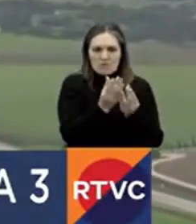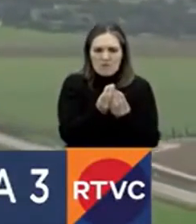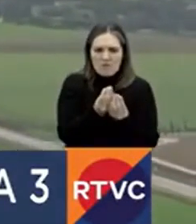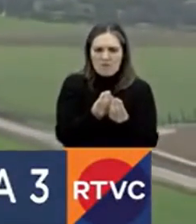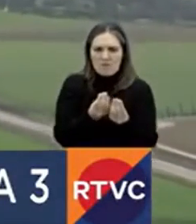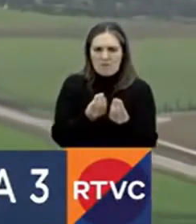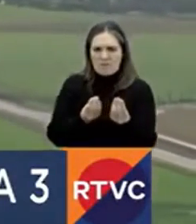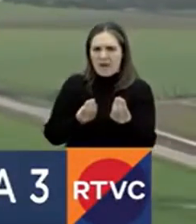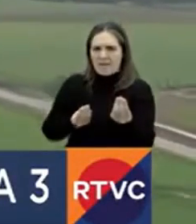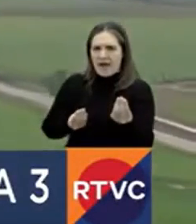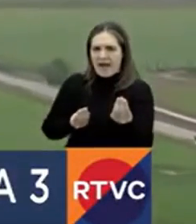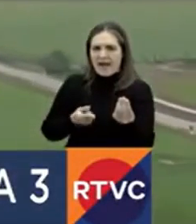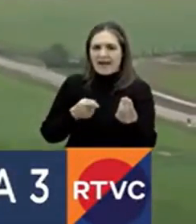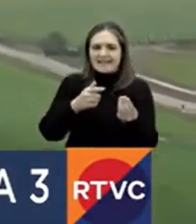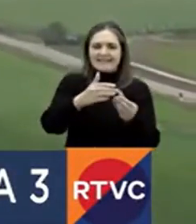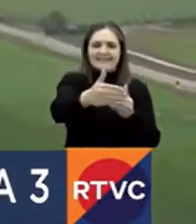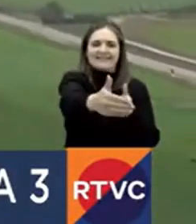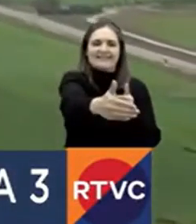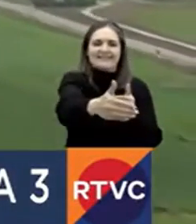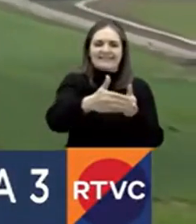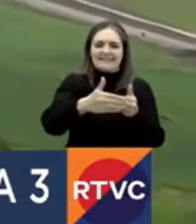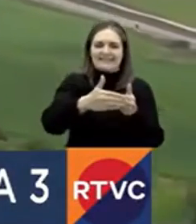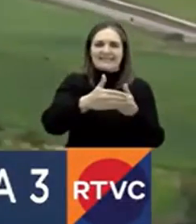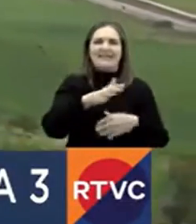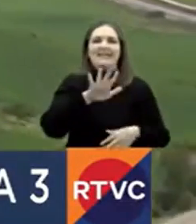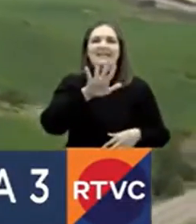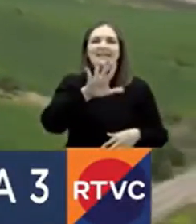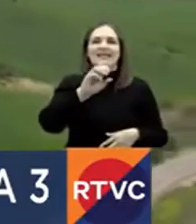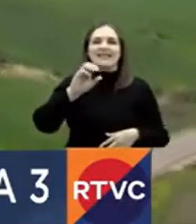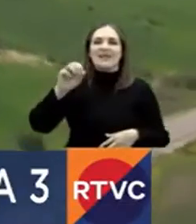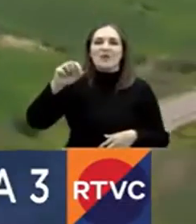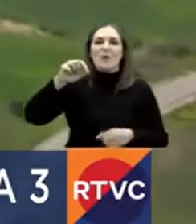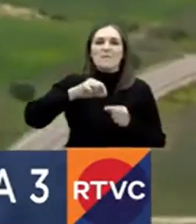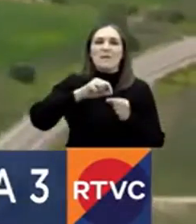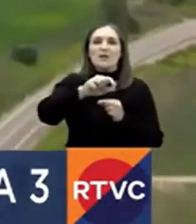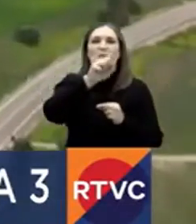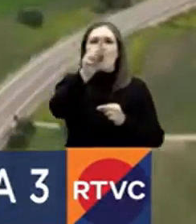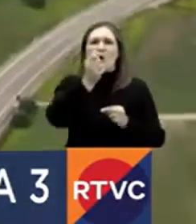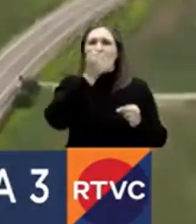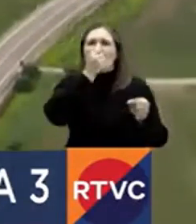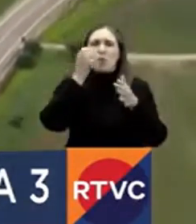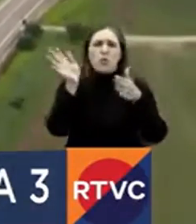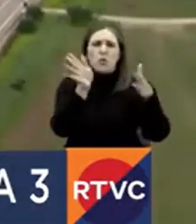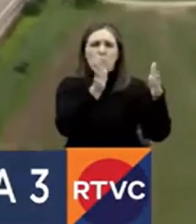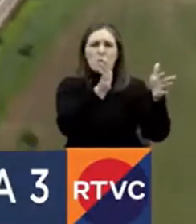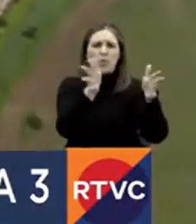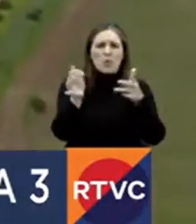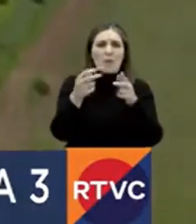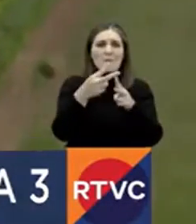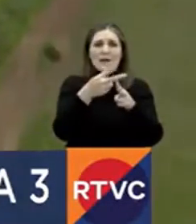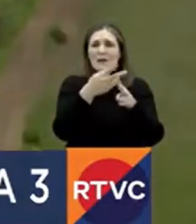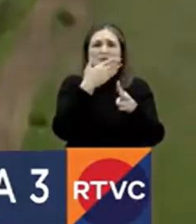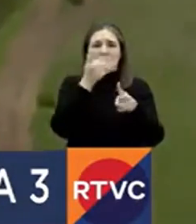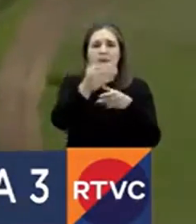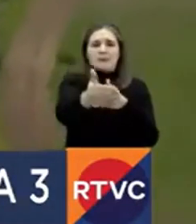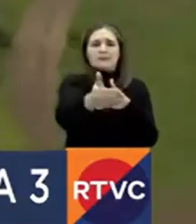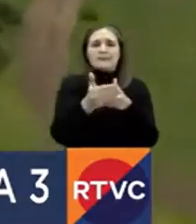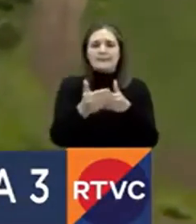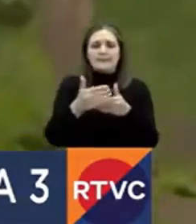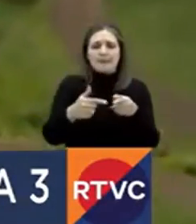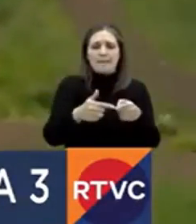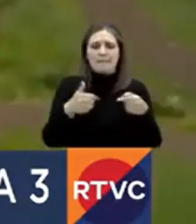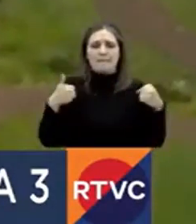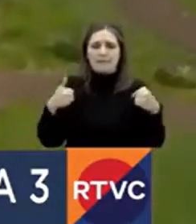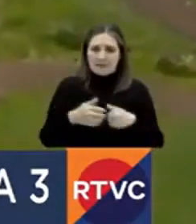recortada a 500 metros por los peligrosos vientos que se presentaron en la provincia de Cádiz. El UAE Team subió a la escapada